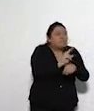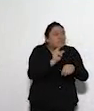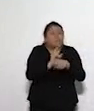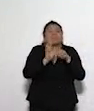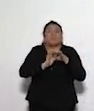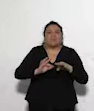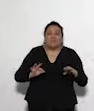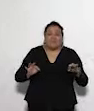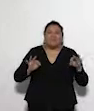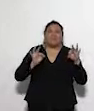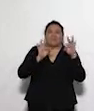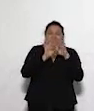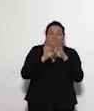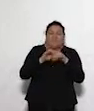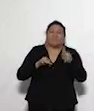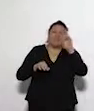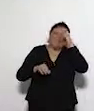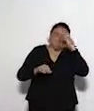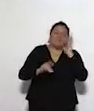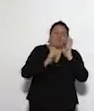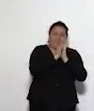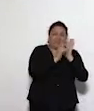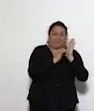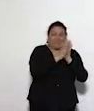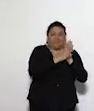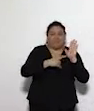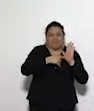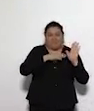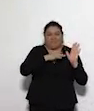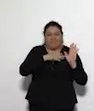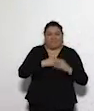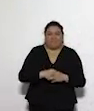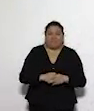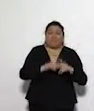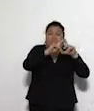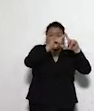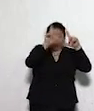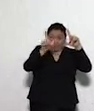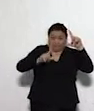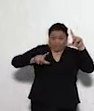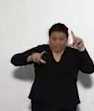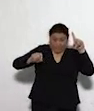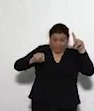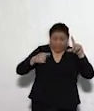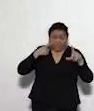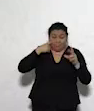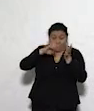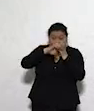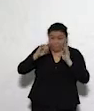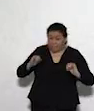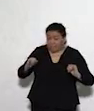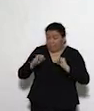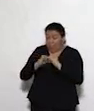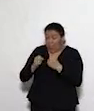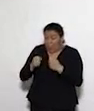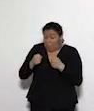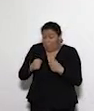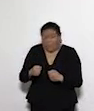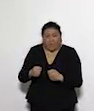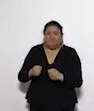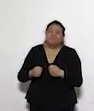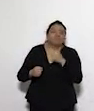que legalmente se encuentran establecidos. Nuestro país no podrá contar con la institucionalidad fuerte